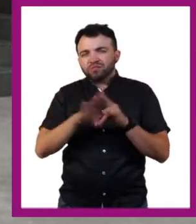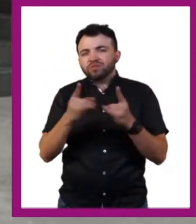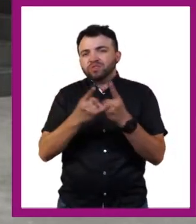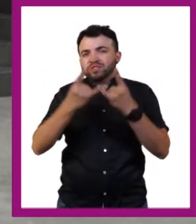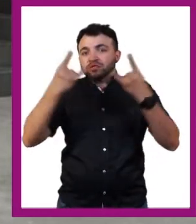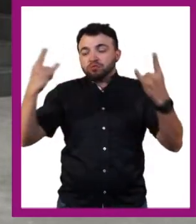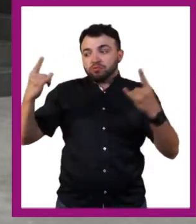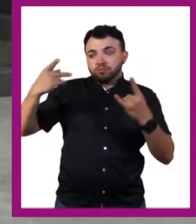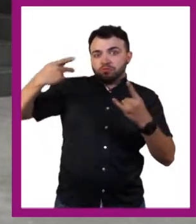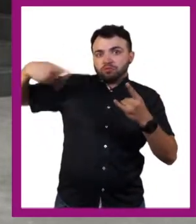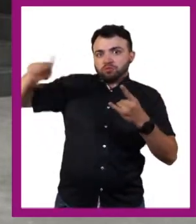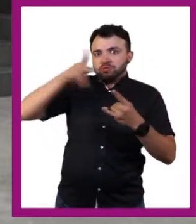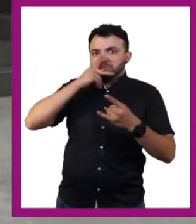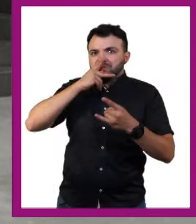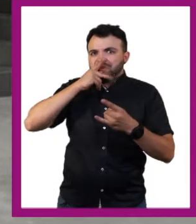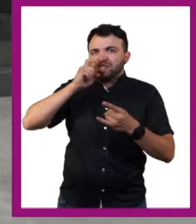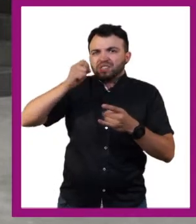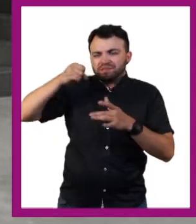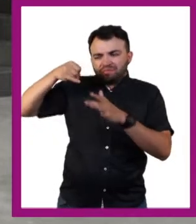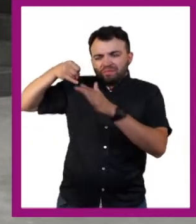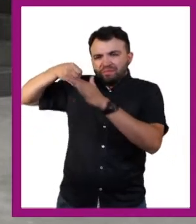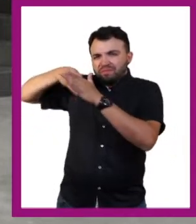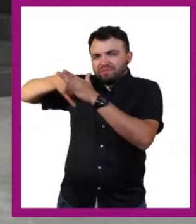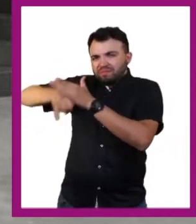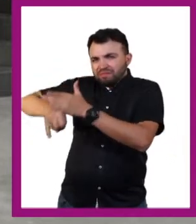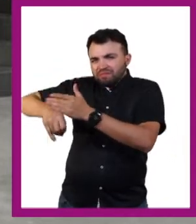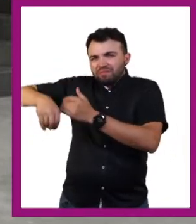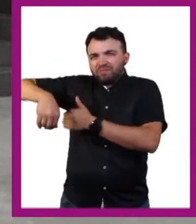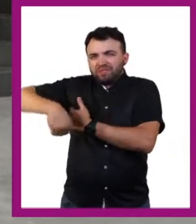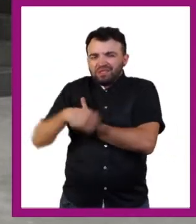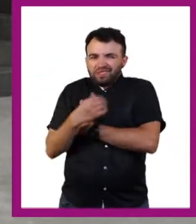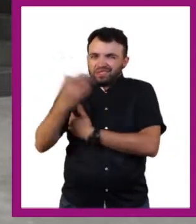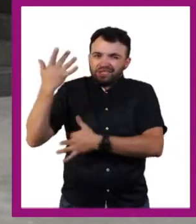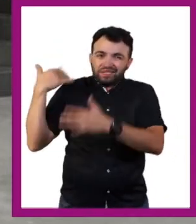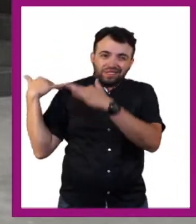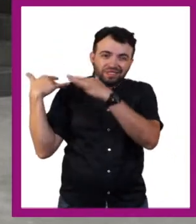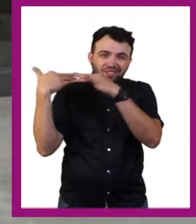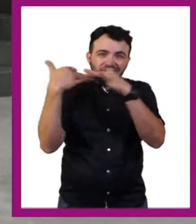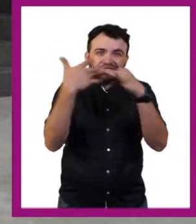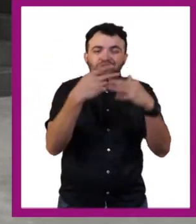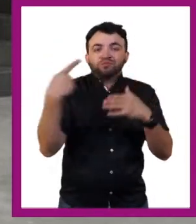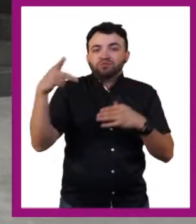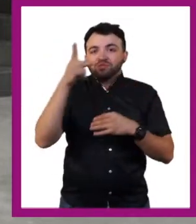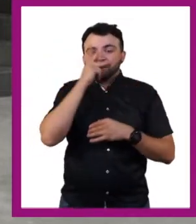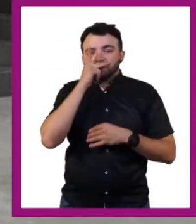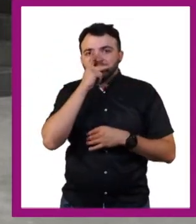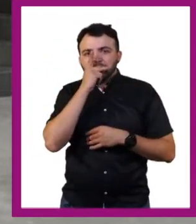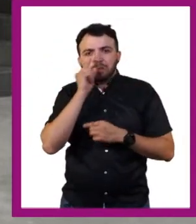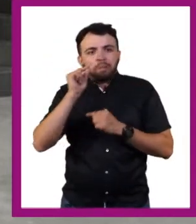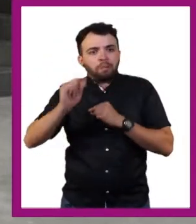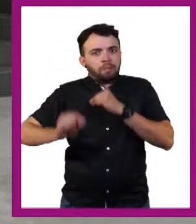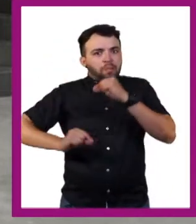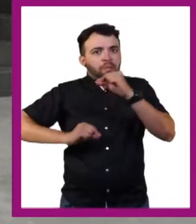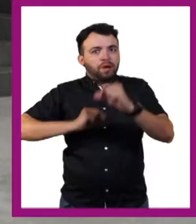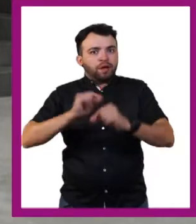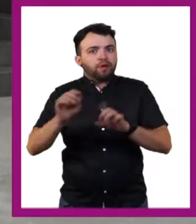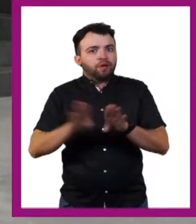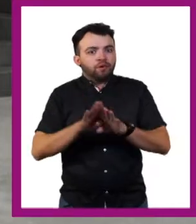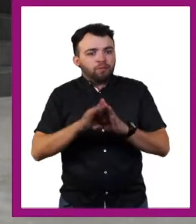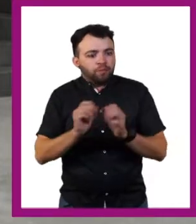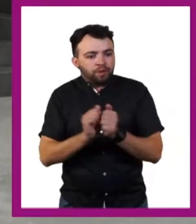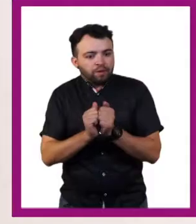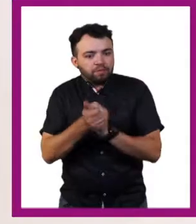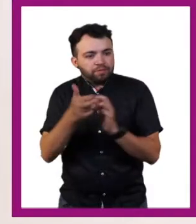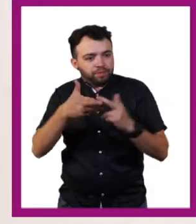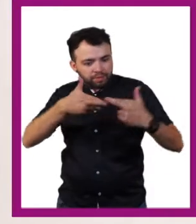su padre. Se zambulló en los archivos fotográficos y documentales de su papá y poco a poco fue reconstruyendo y reinterpretando la relación con